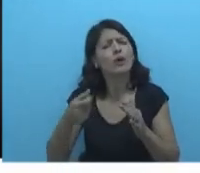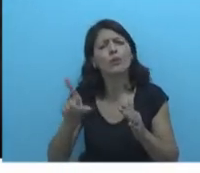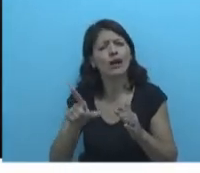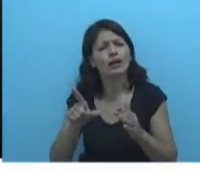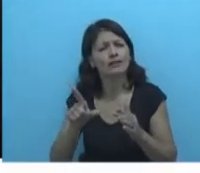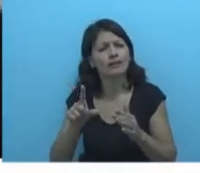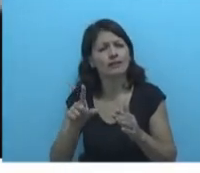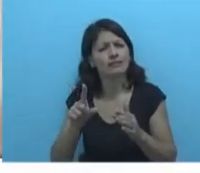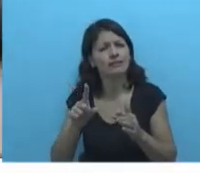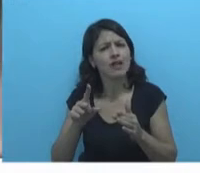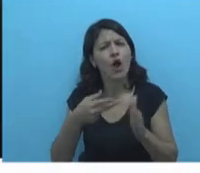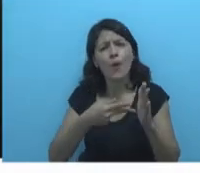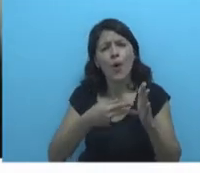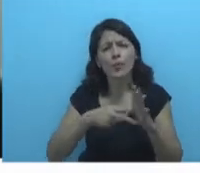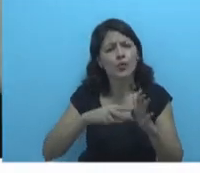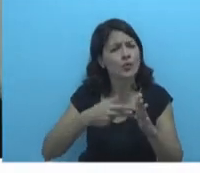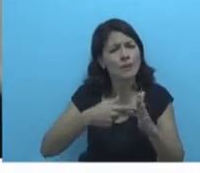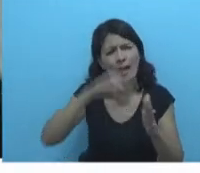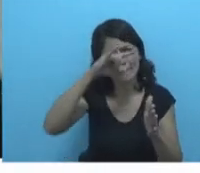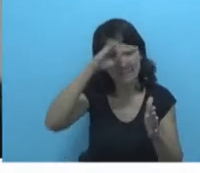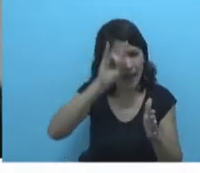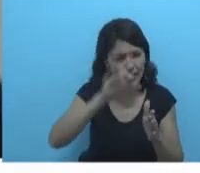del gobierno anterior.